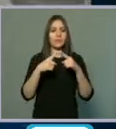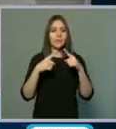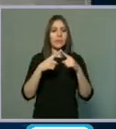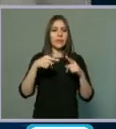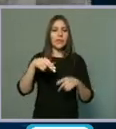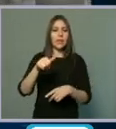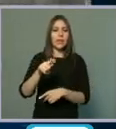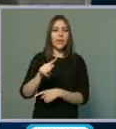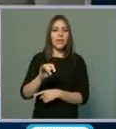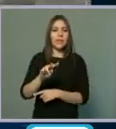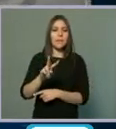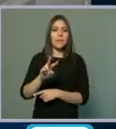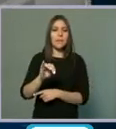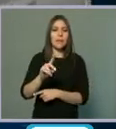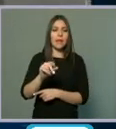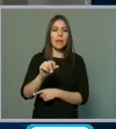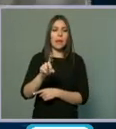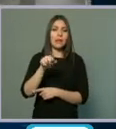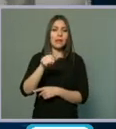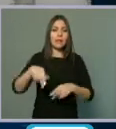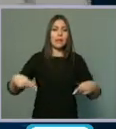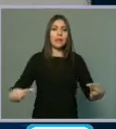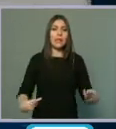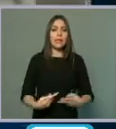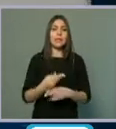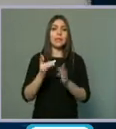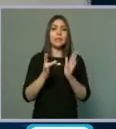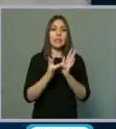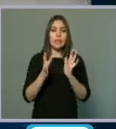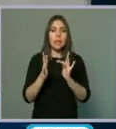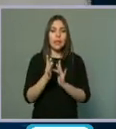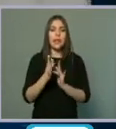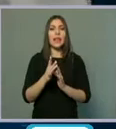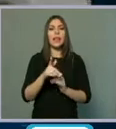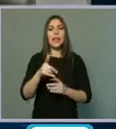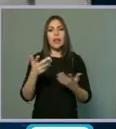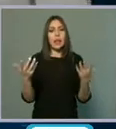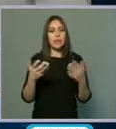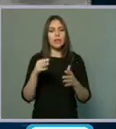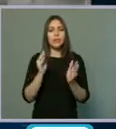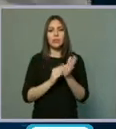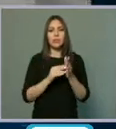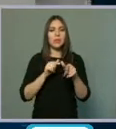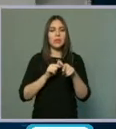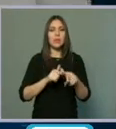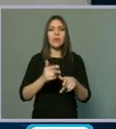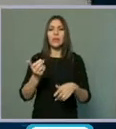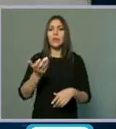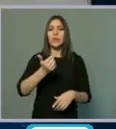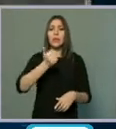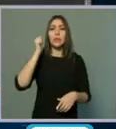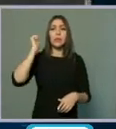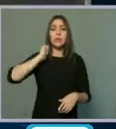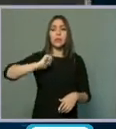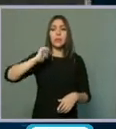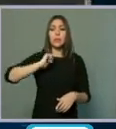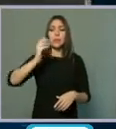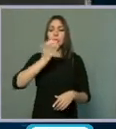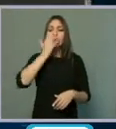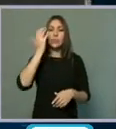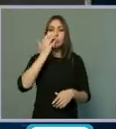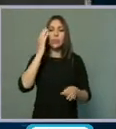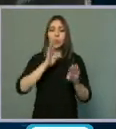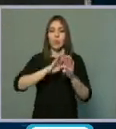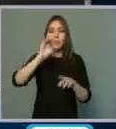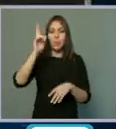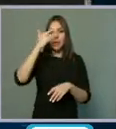Ya. Jesucristo, Ajá. desde donde se siguen llevando a cabo estos rituales de 1000 años, estos rituales milenarios, y estas culturas siguen